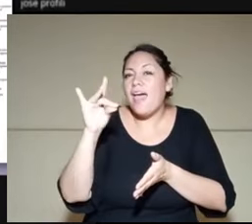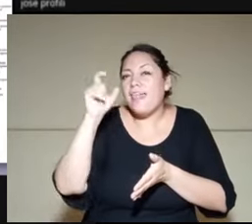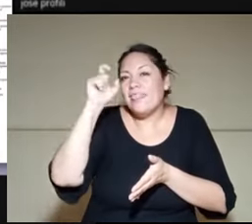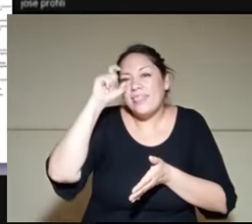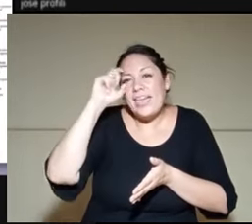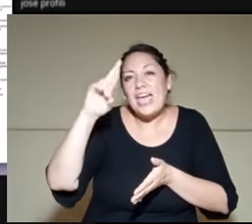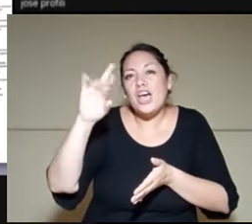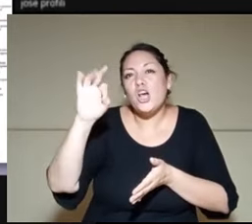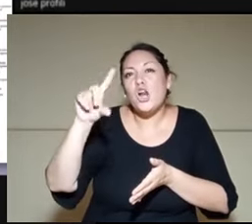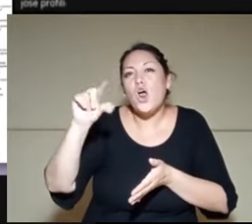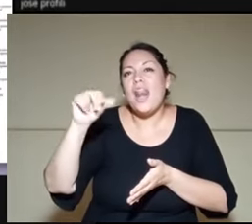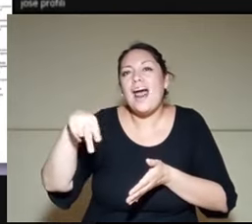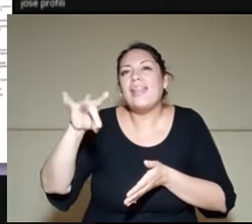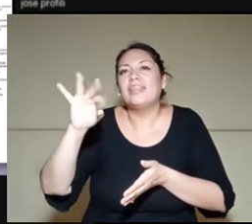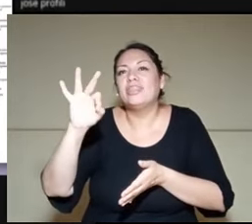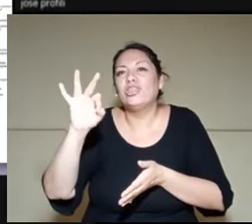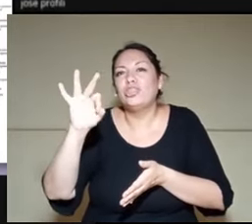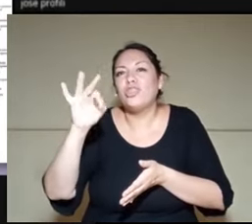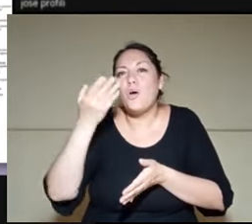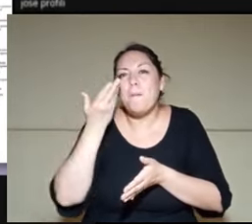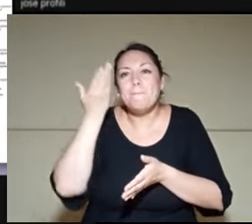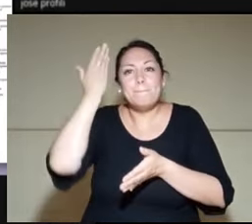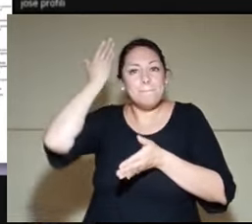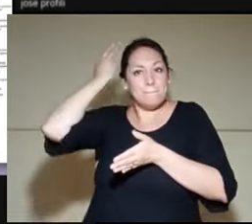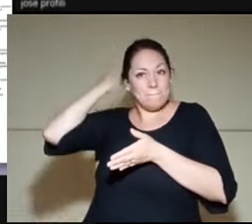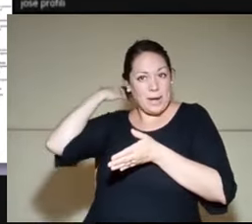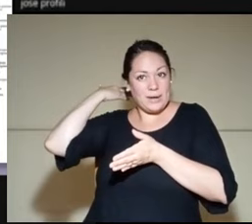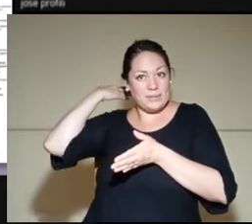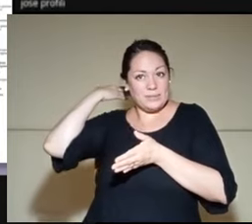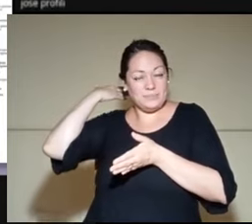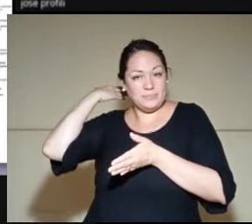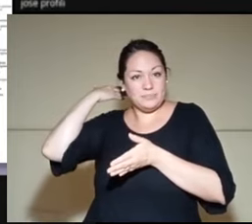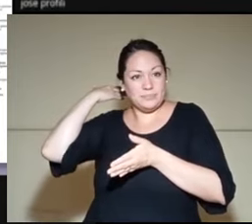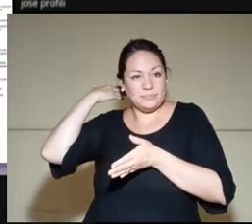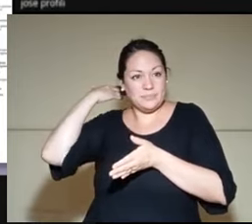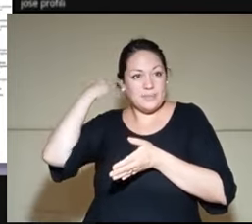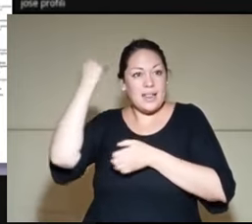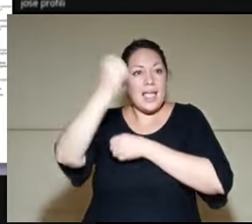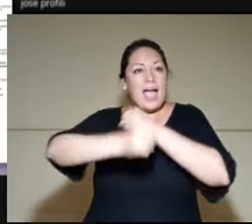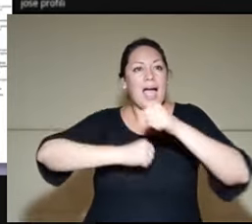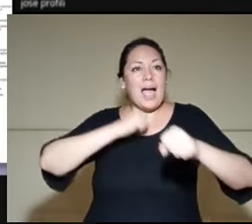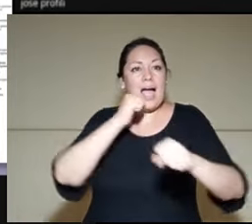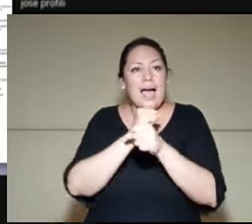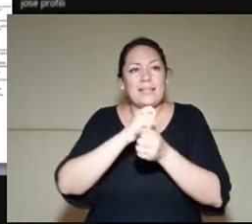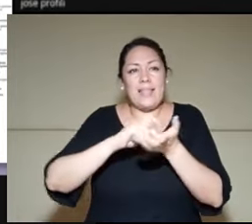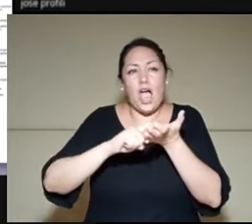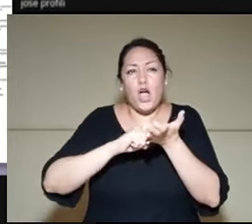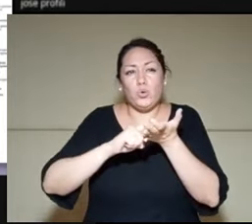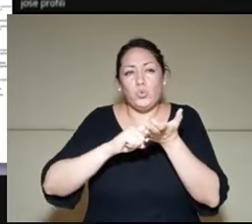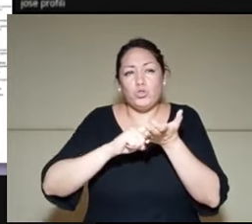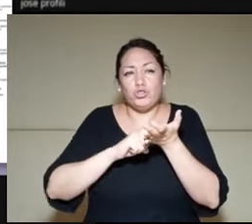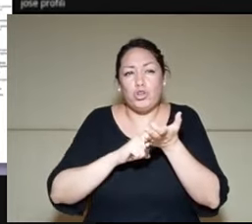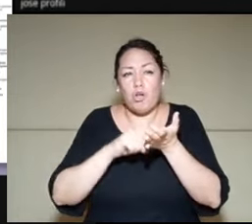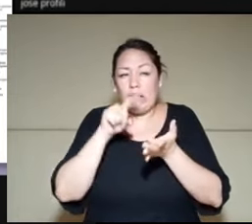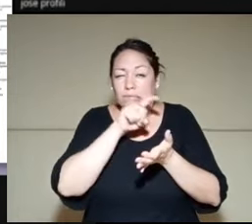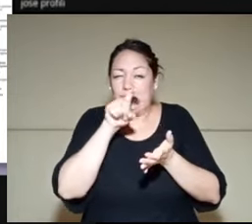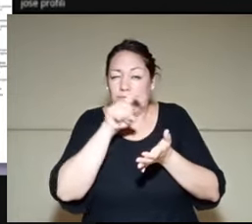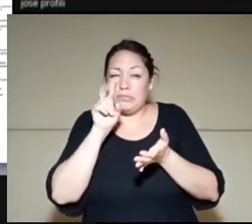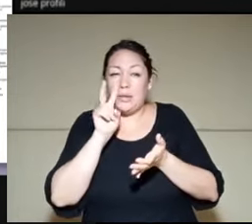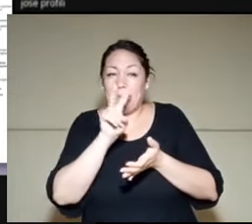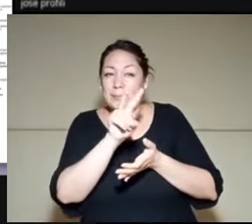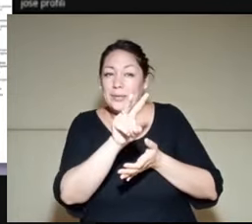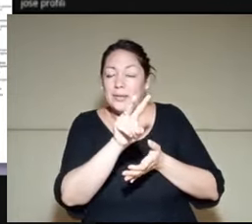Lóbulo frontal. Y de la cisura de Rolando para atrás, pero hasta acá, hasta